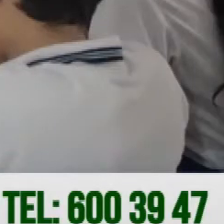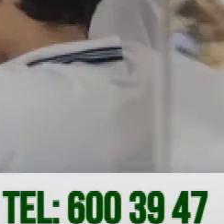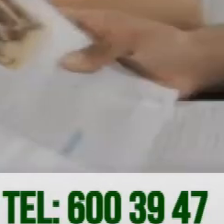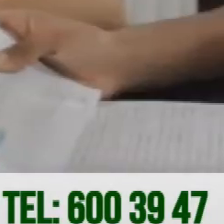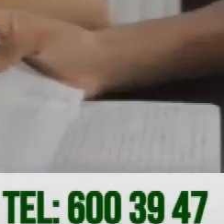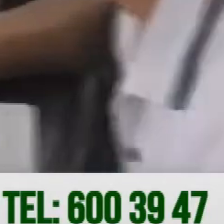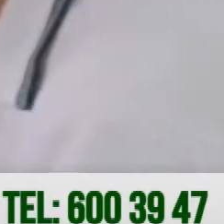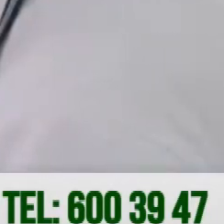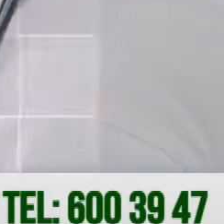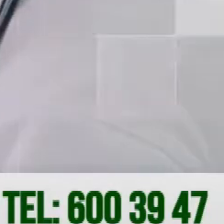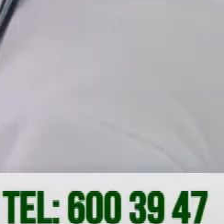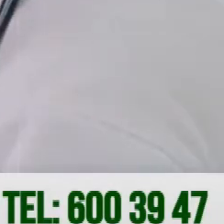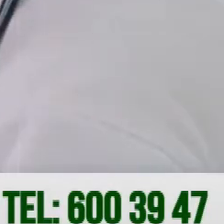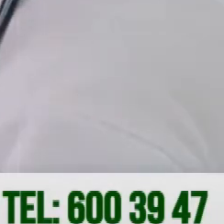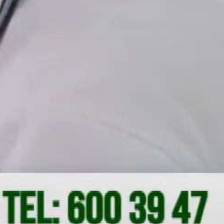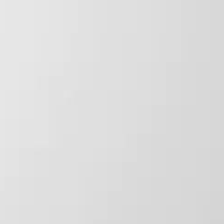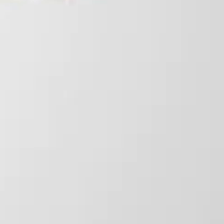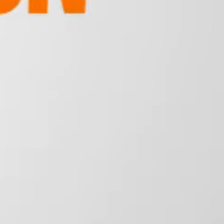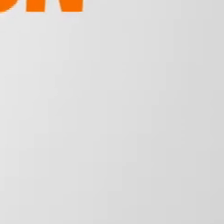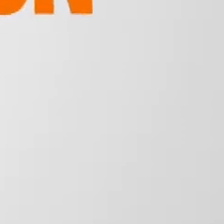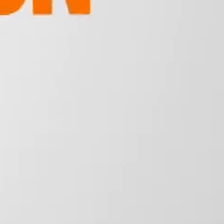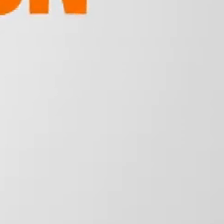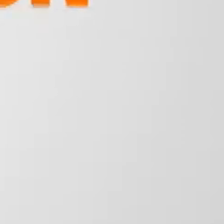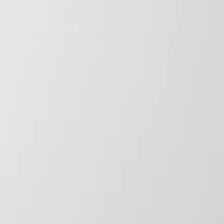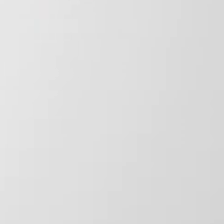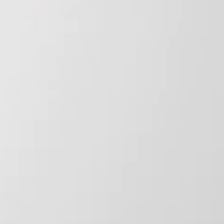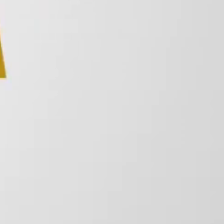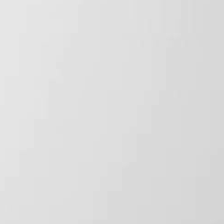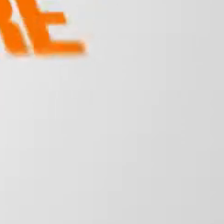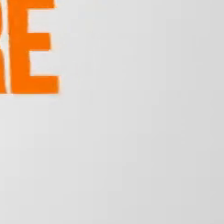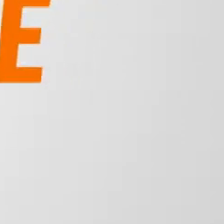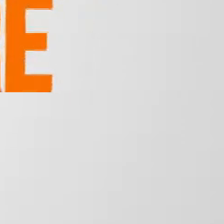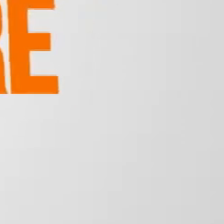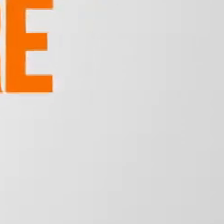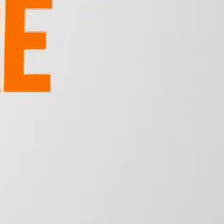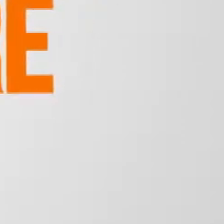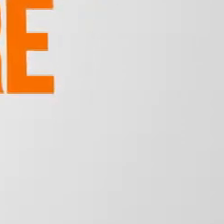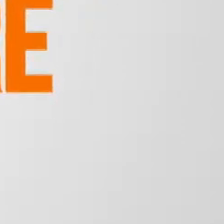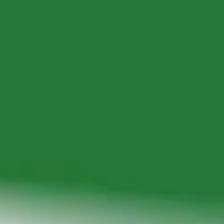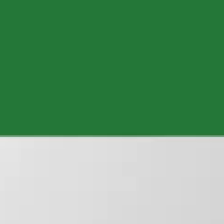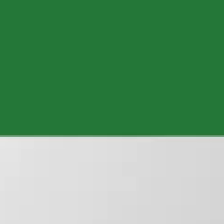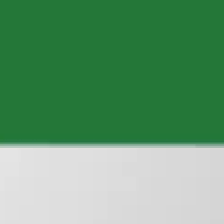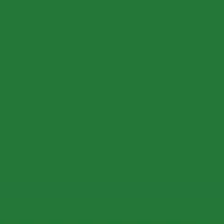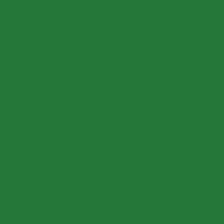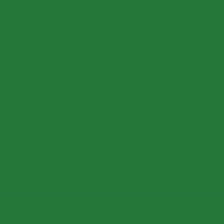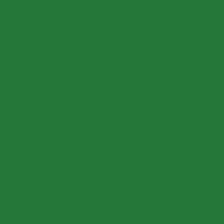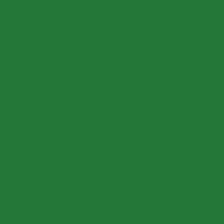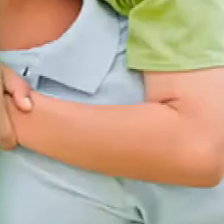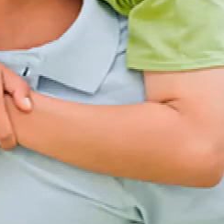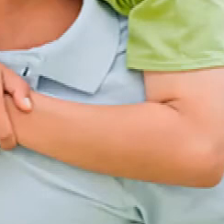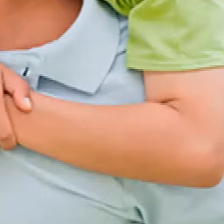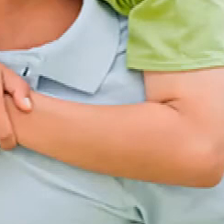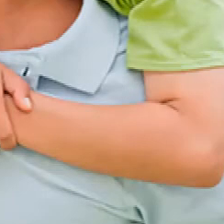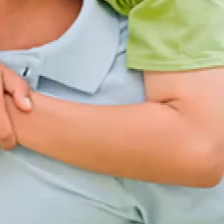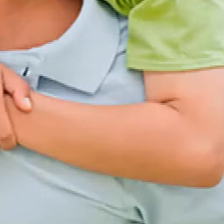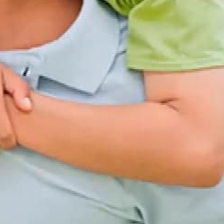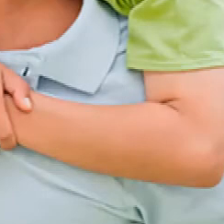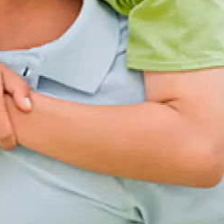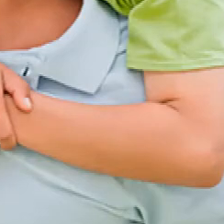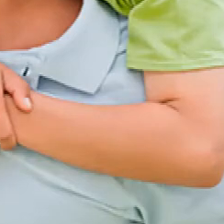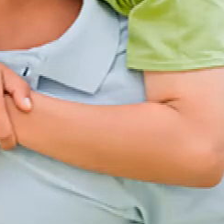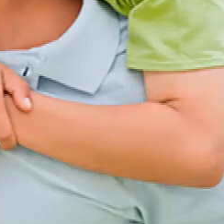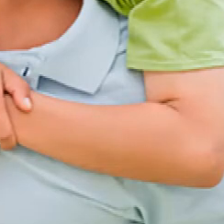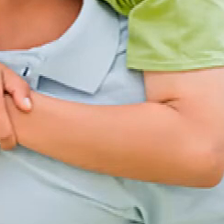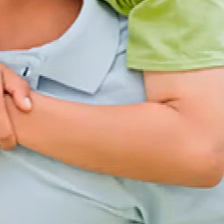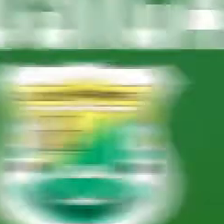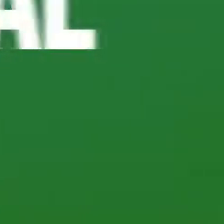jornadas nocturna y fines de semana. Gran celebración del Día de la Madre y el Padre en el Club de Mares, este